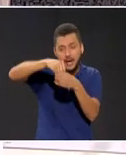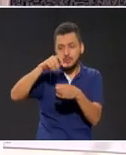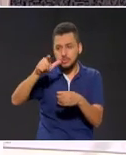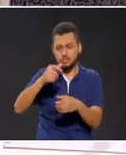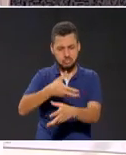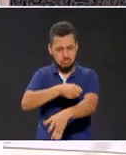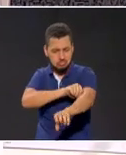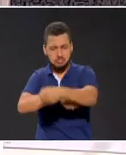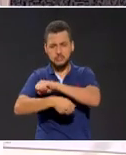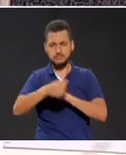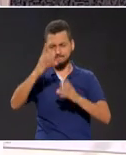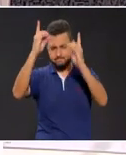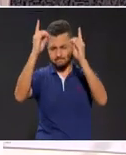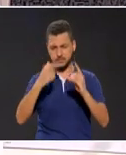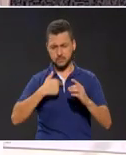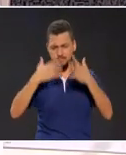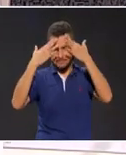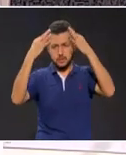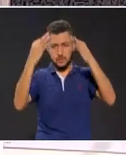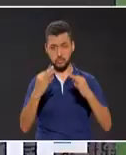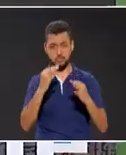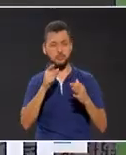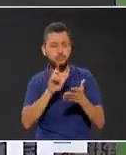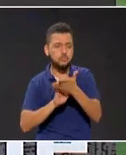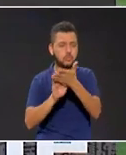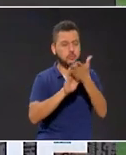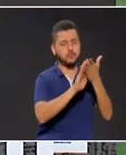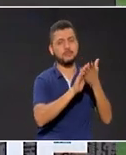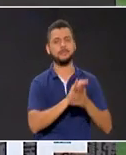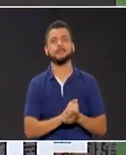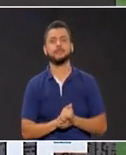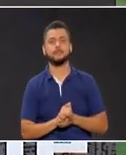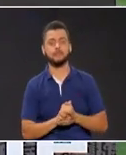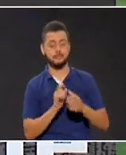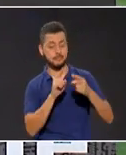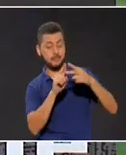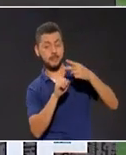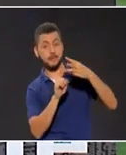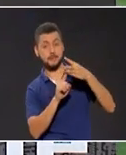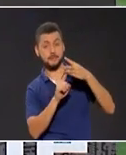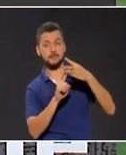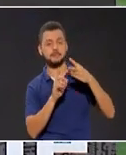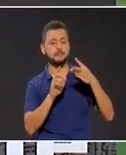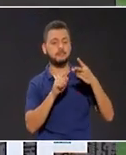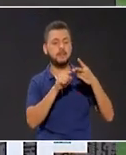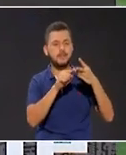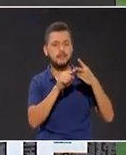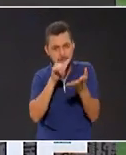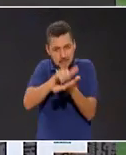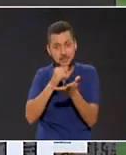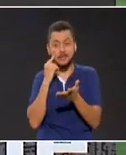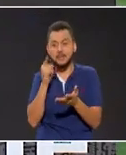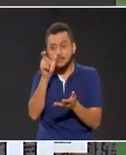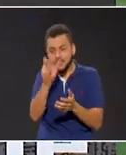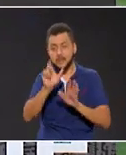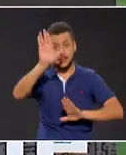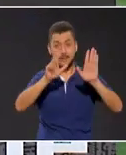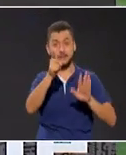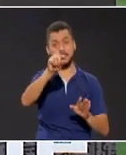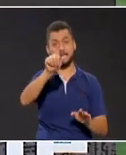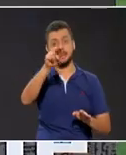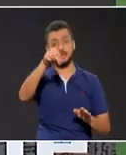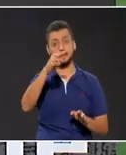comienzo identificado en los territorios que hacen falta. Muy bien, siguiente pregunta, o mejor, la misma pregunta para Santiago Gómez,